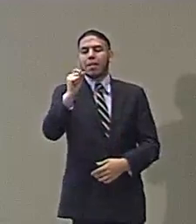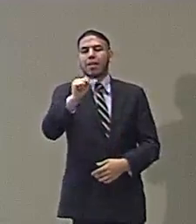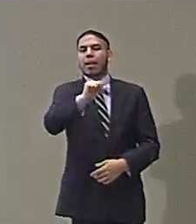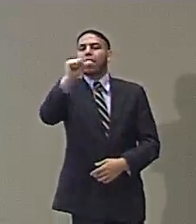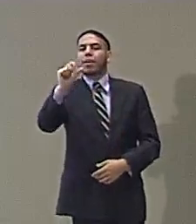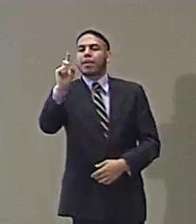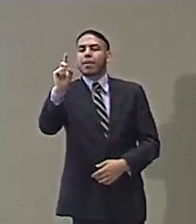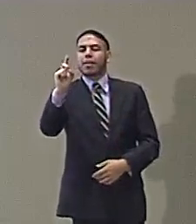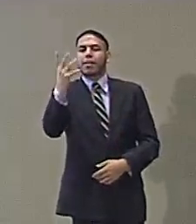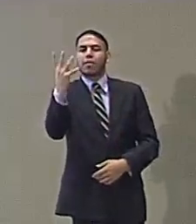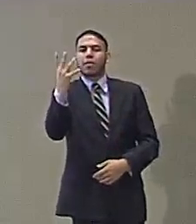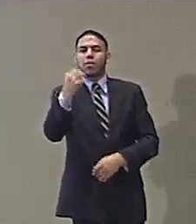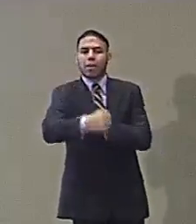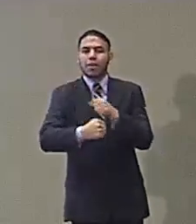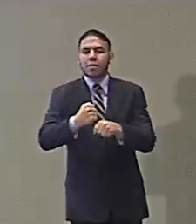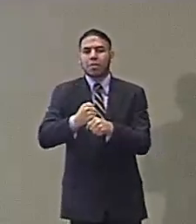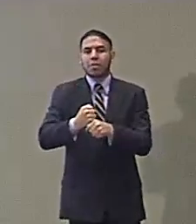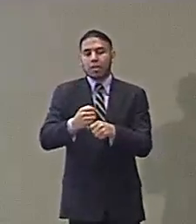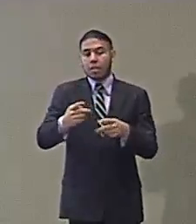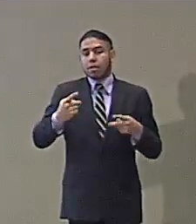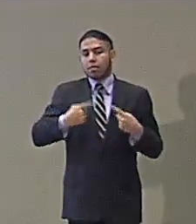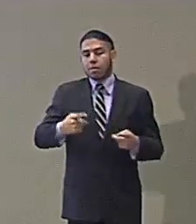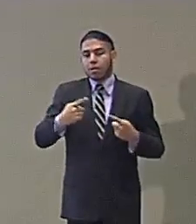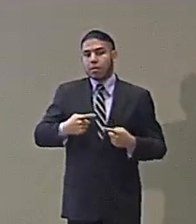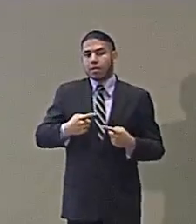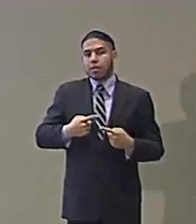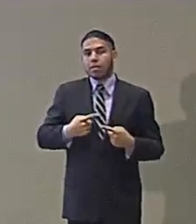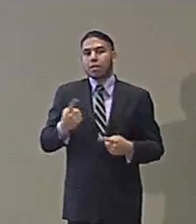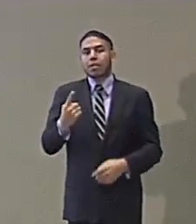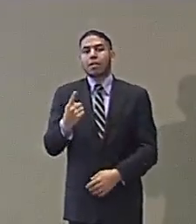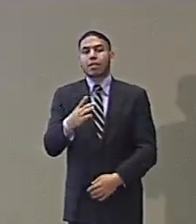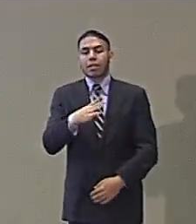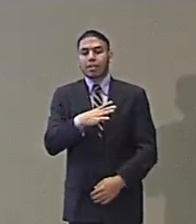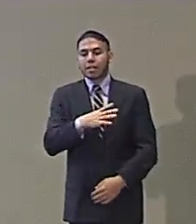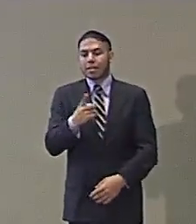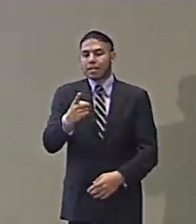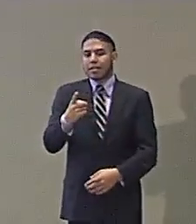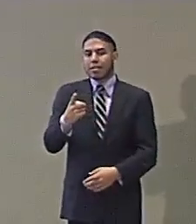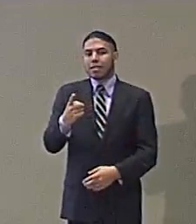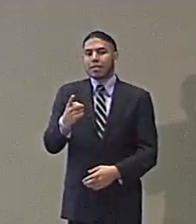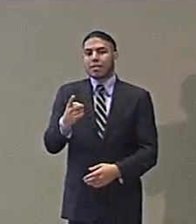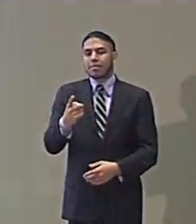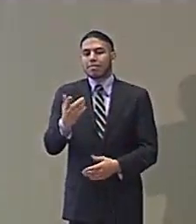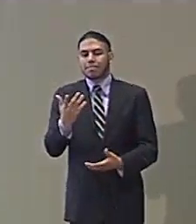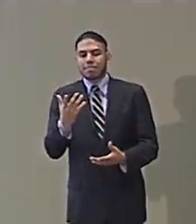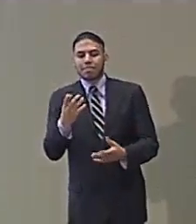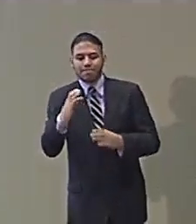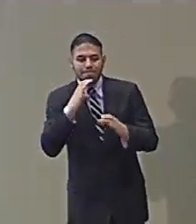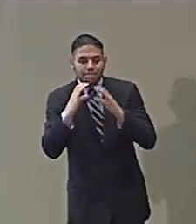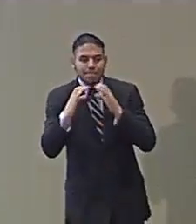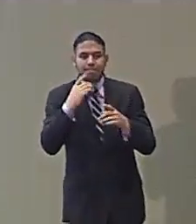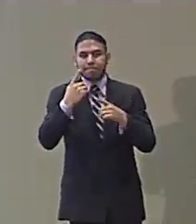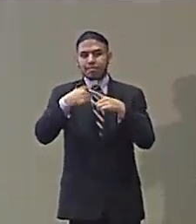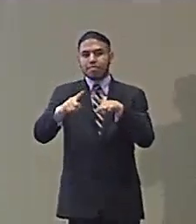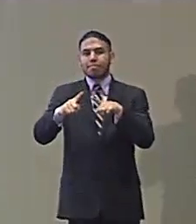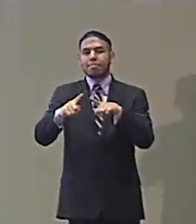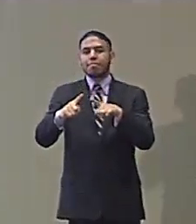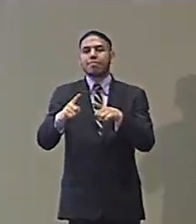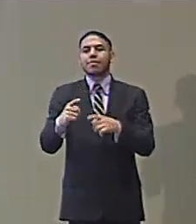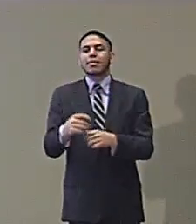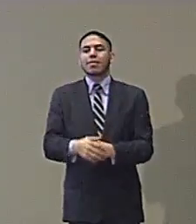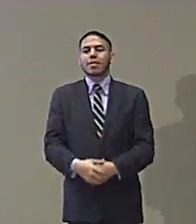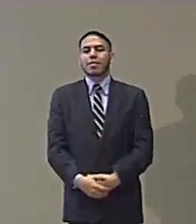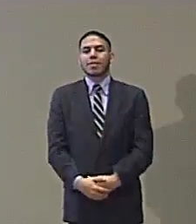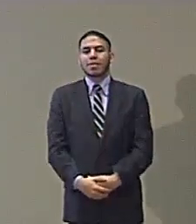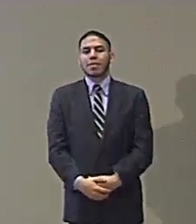actualmente son personas que tienden consumen distinto se comunican diferente estaba platicando